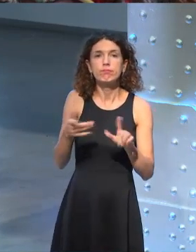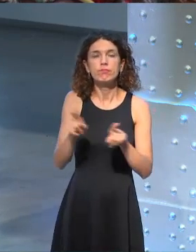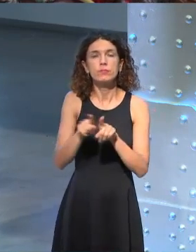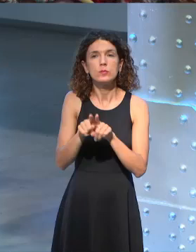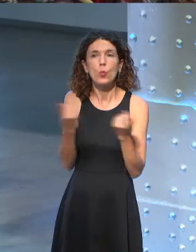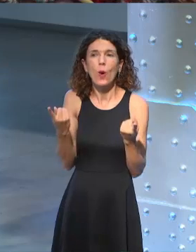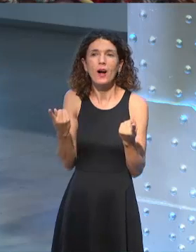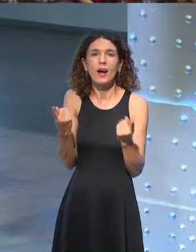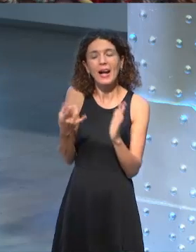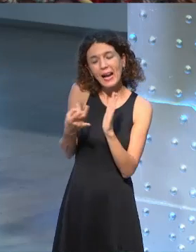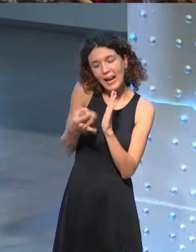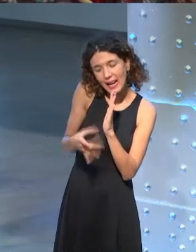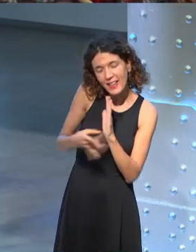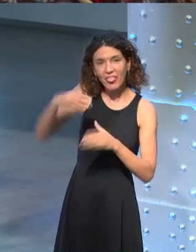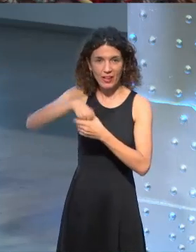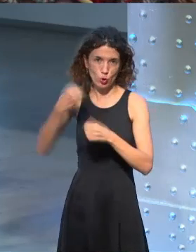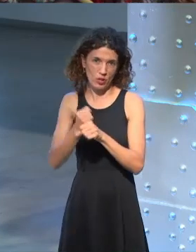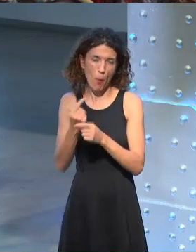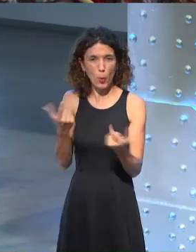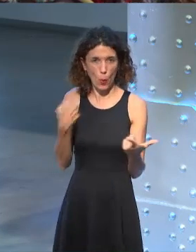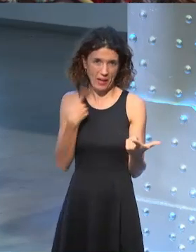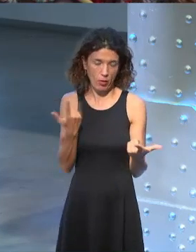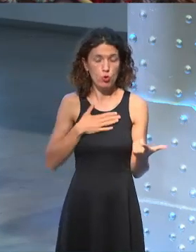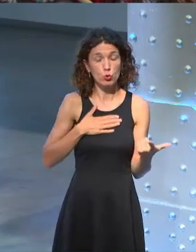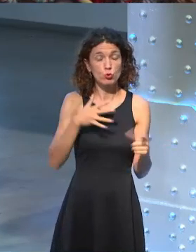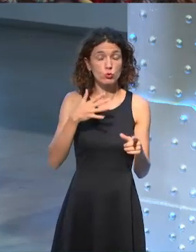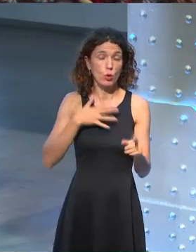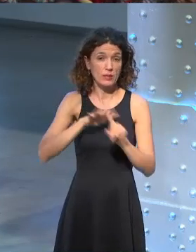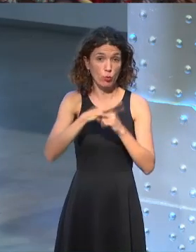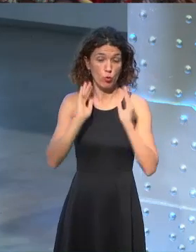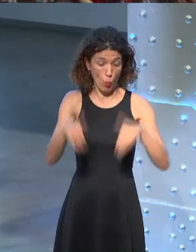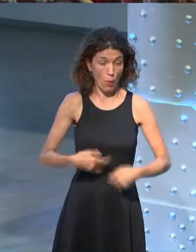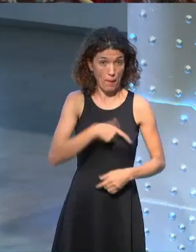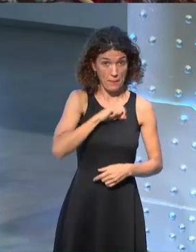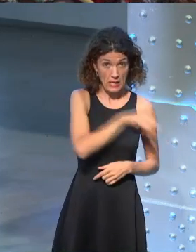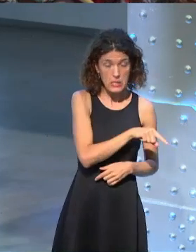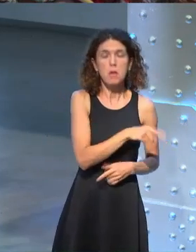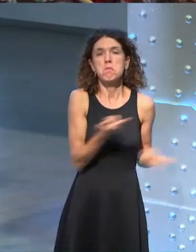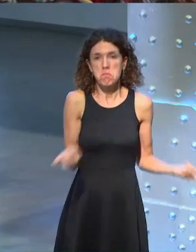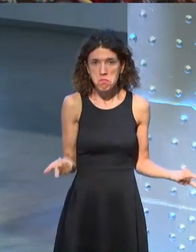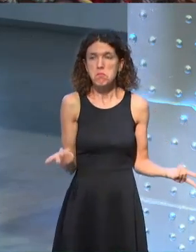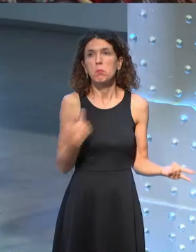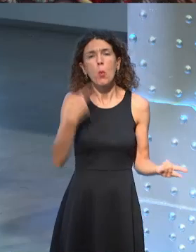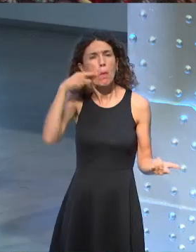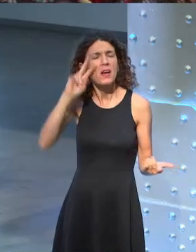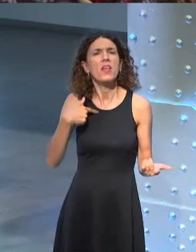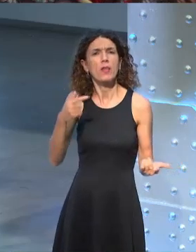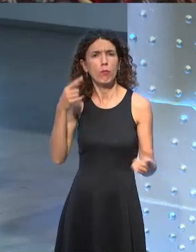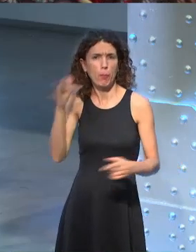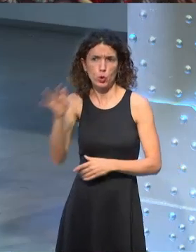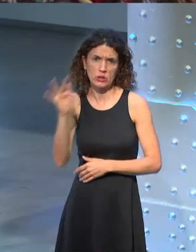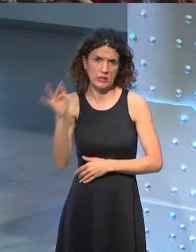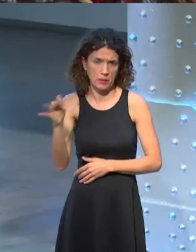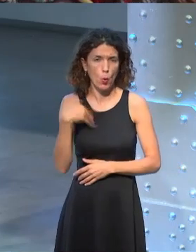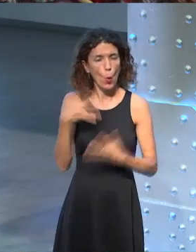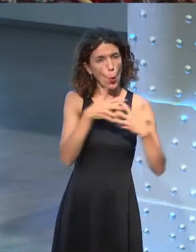ciertas calidades del trabajo. En mi caso yo decidí volver y bueno, la experiencia es muy buena porque